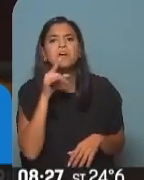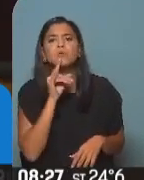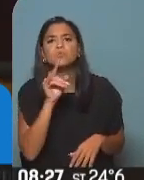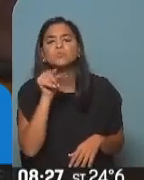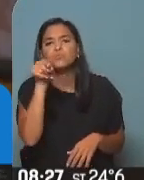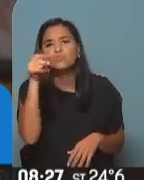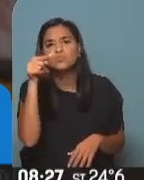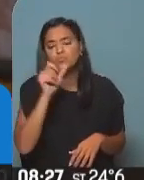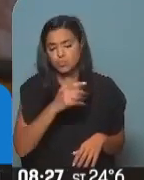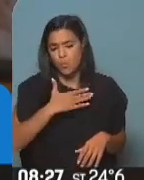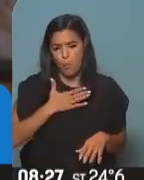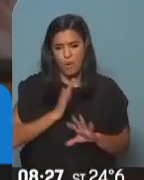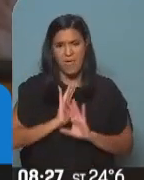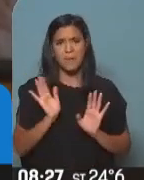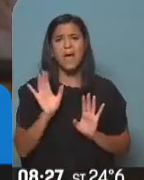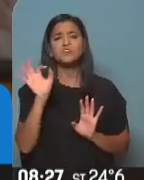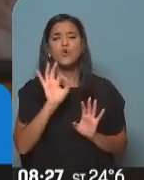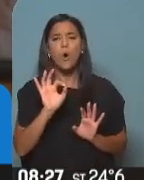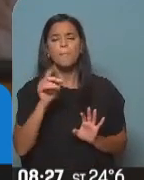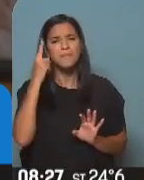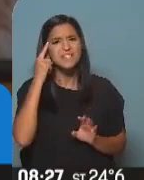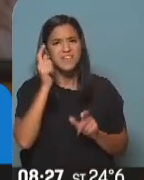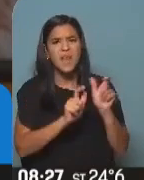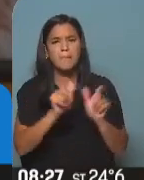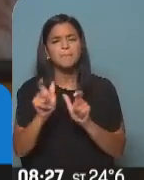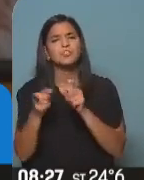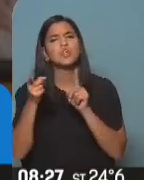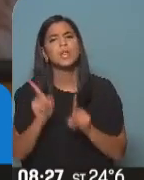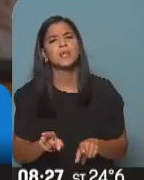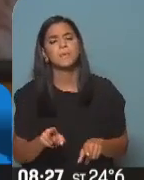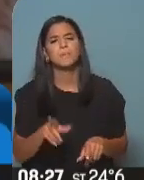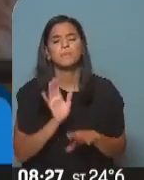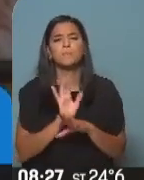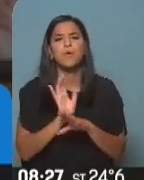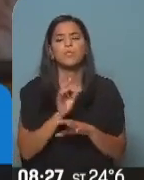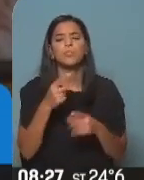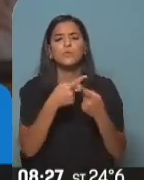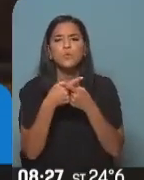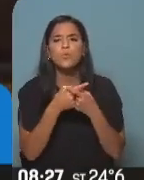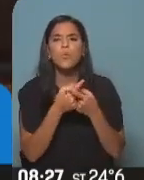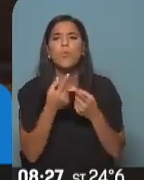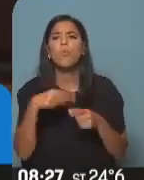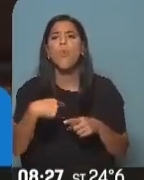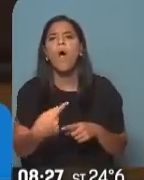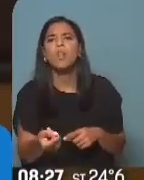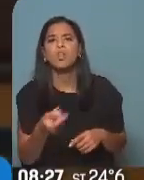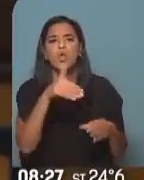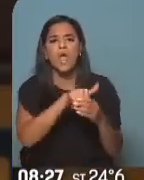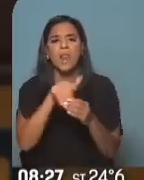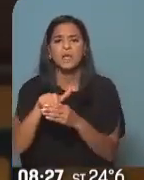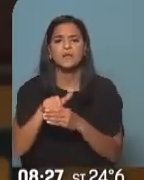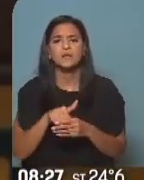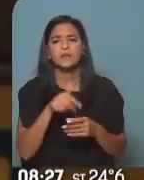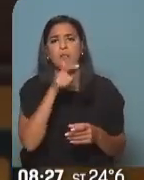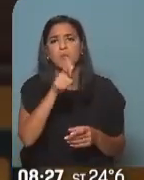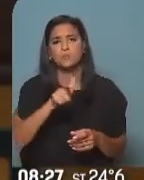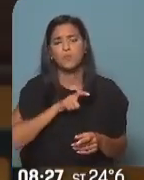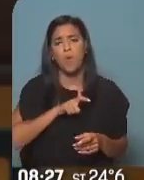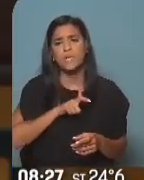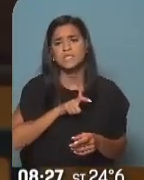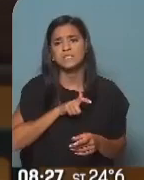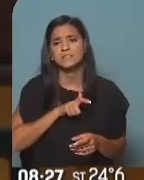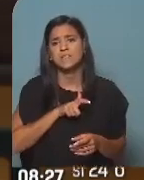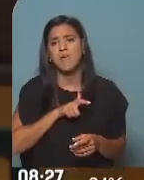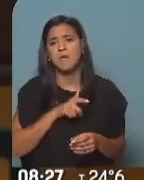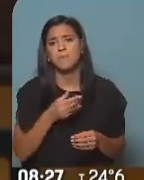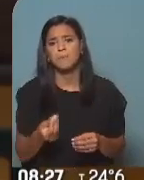Me parece que pasa un poco por ahí, ¿no? Cuando se ve que se discute, bueno, cuándo tienen que ser las elecciones y la respuesta